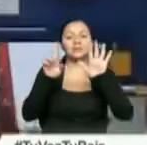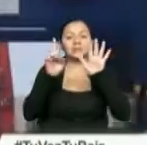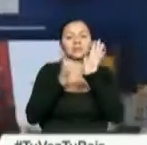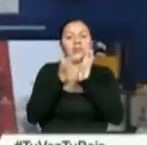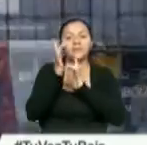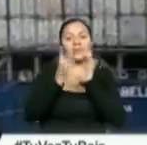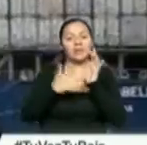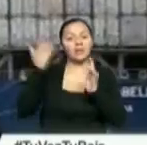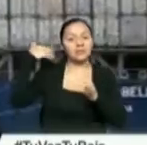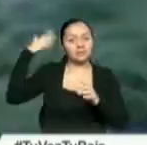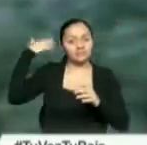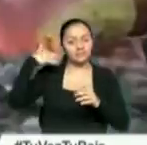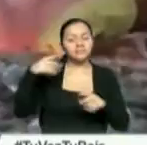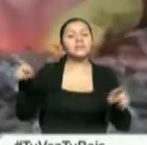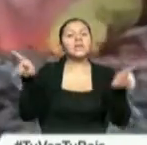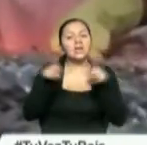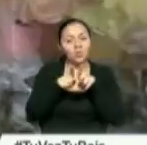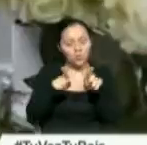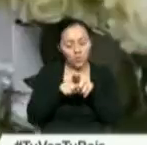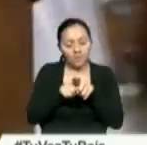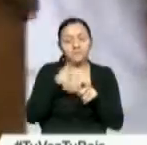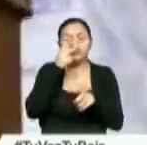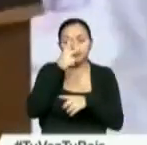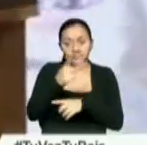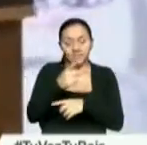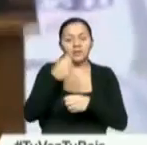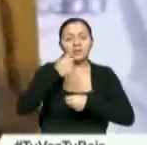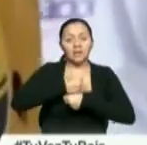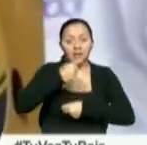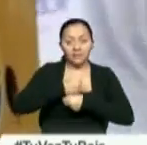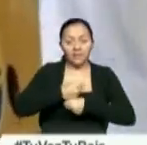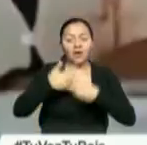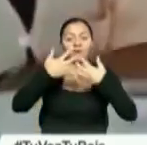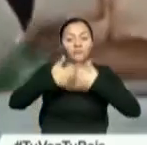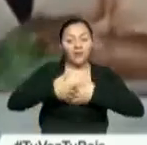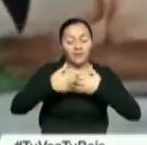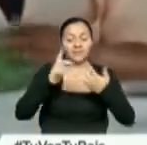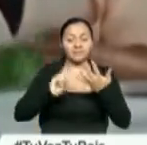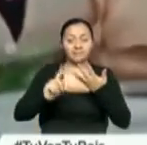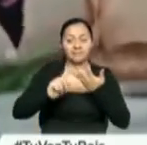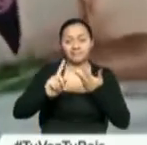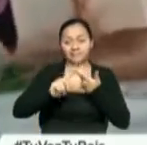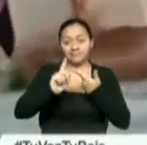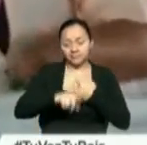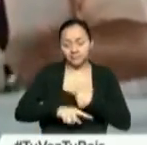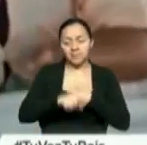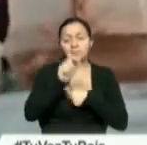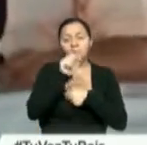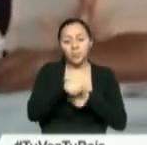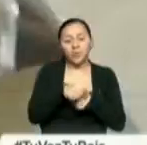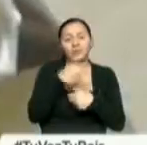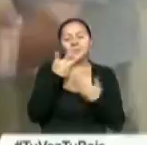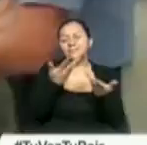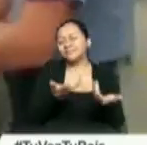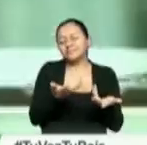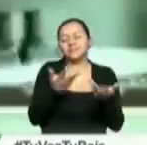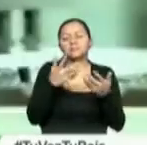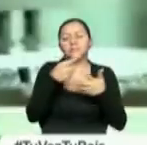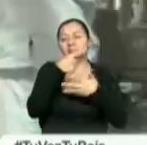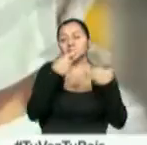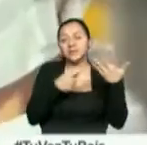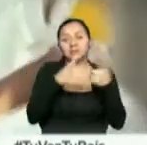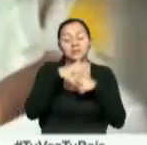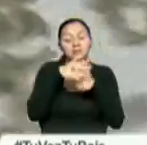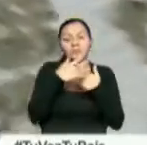pasado también se prevé que en aquellas industrias o labores del sector privado de las cuales por su naturaleza y condición